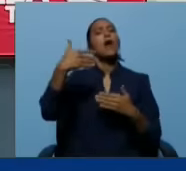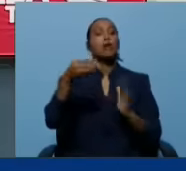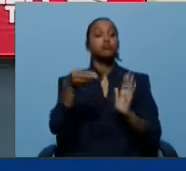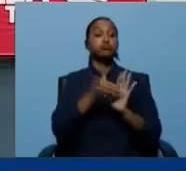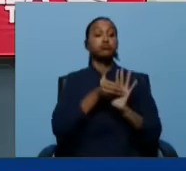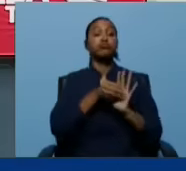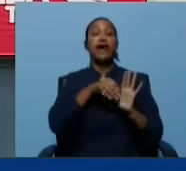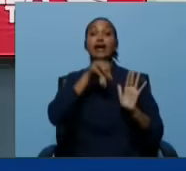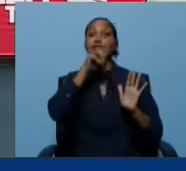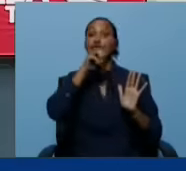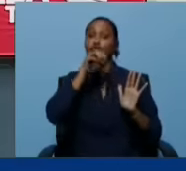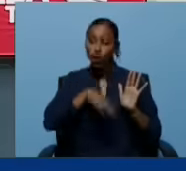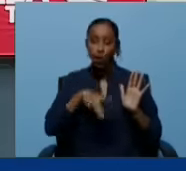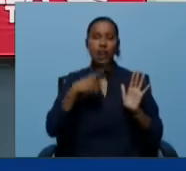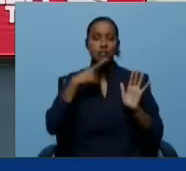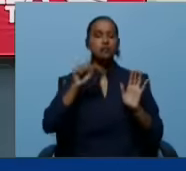ella.